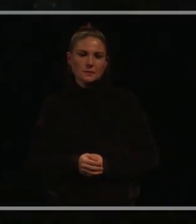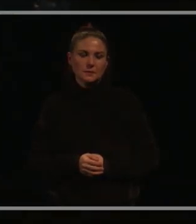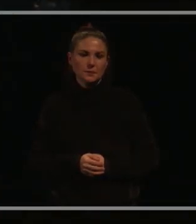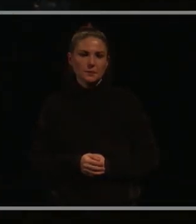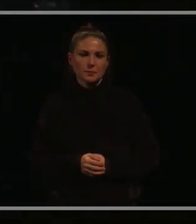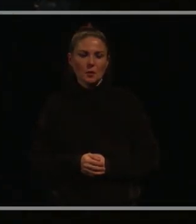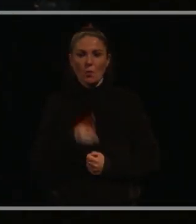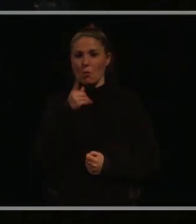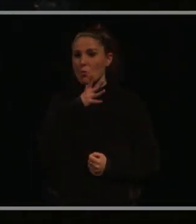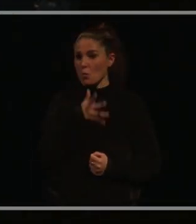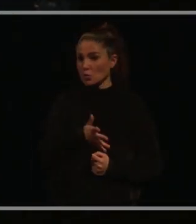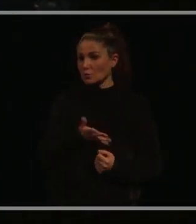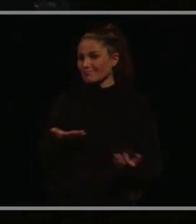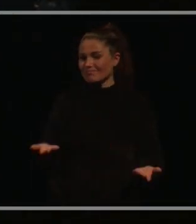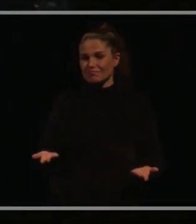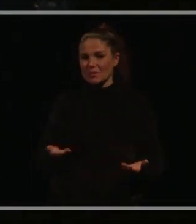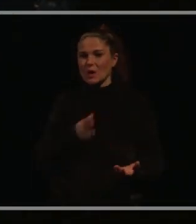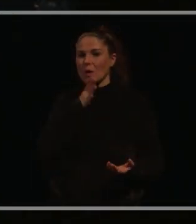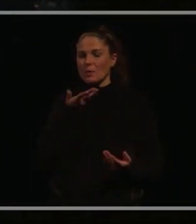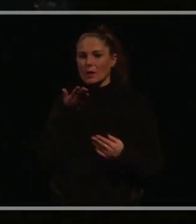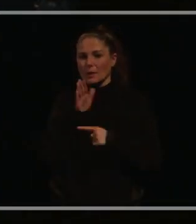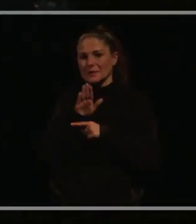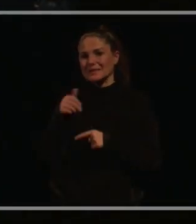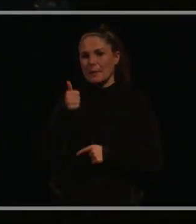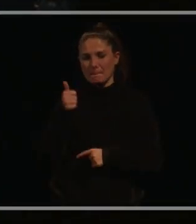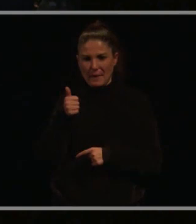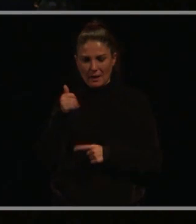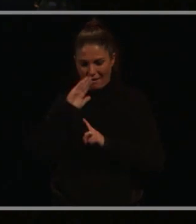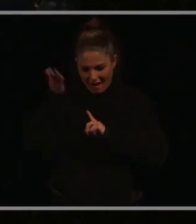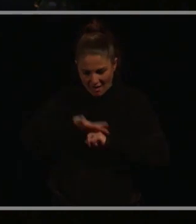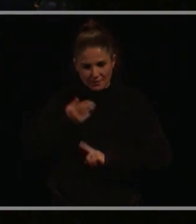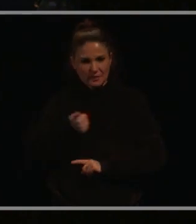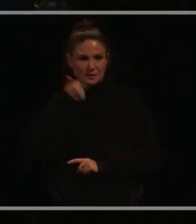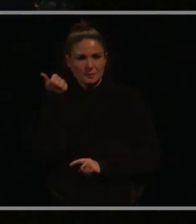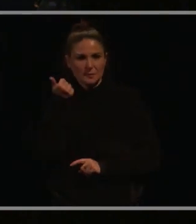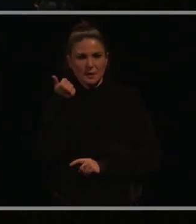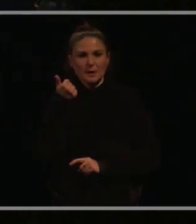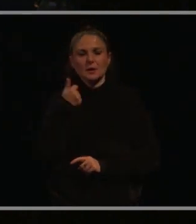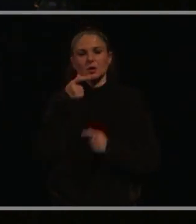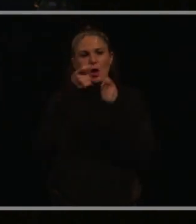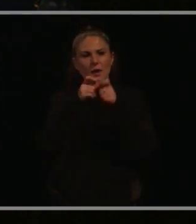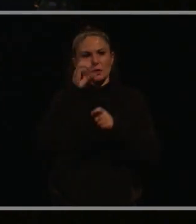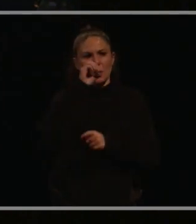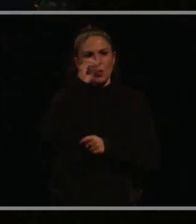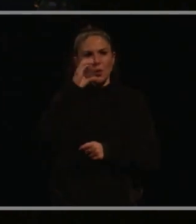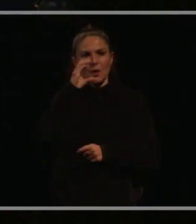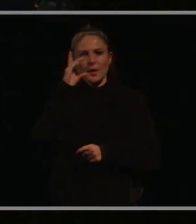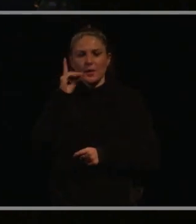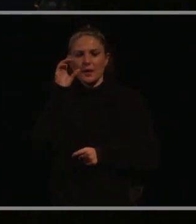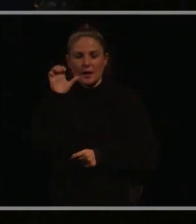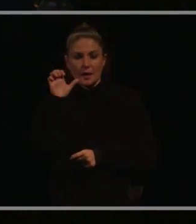Una de las razones es porque están más expuestos. Estos son datos de la OCDE que publicaba al inicio del